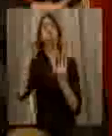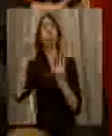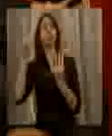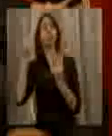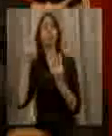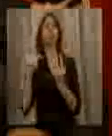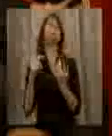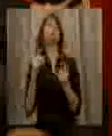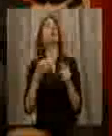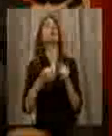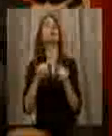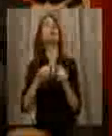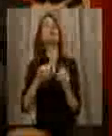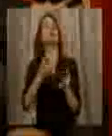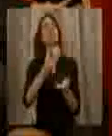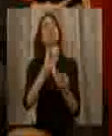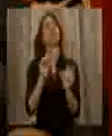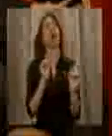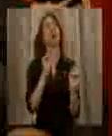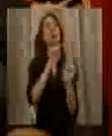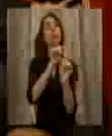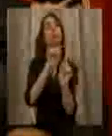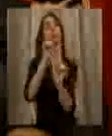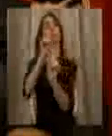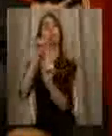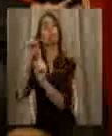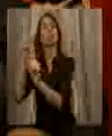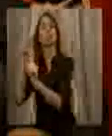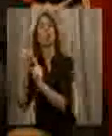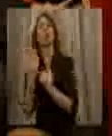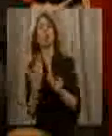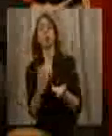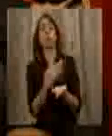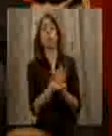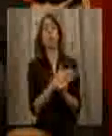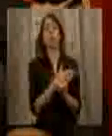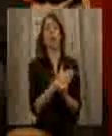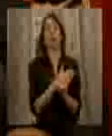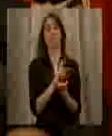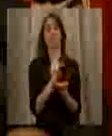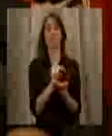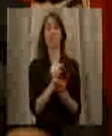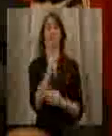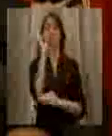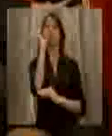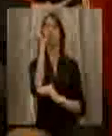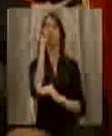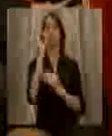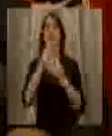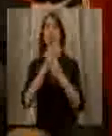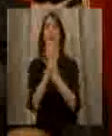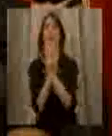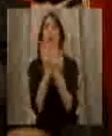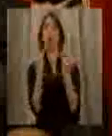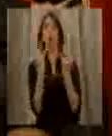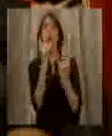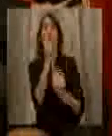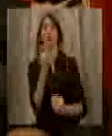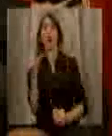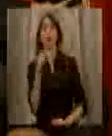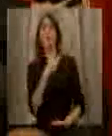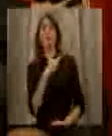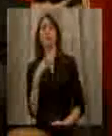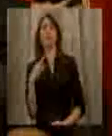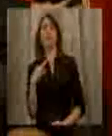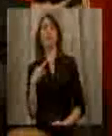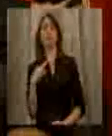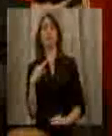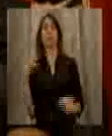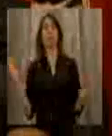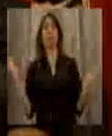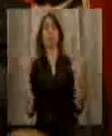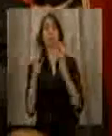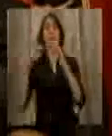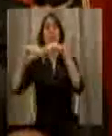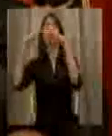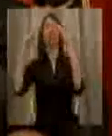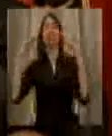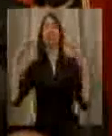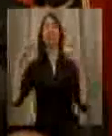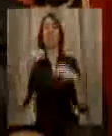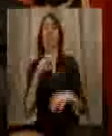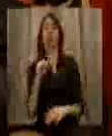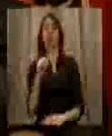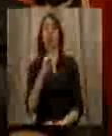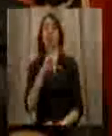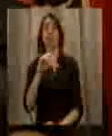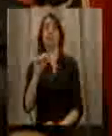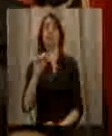de distintas instancias, por ejemplo, una instancia de planificación, reunión de todos los ministros en el Cerro Castillo,